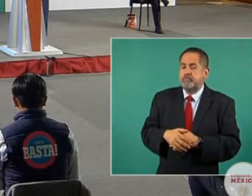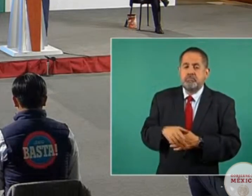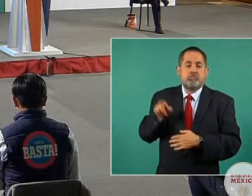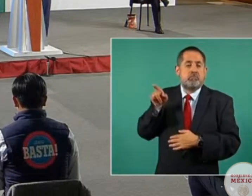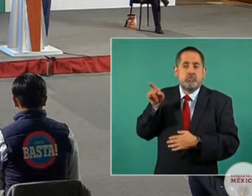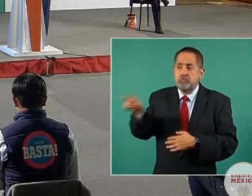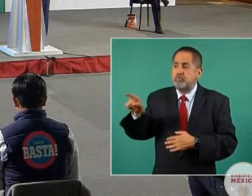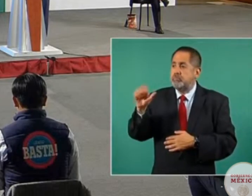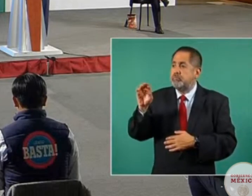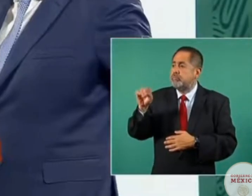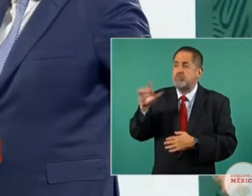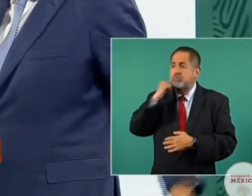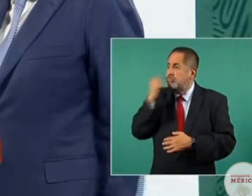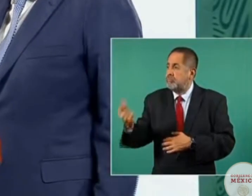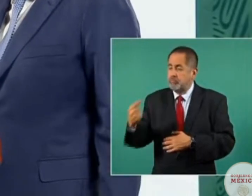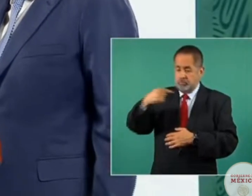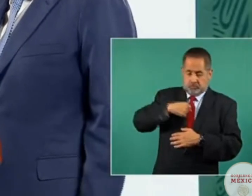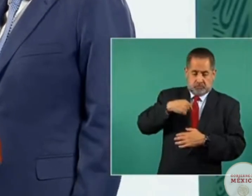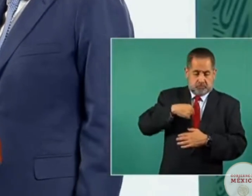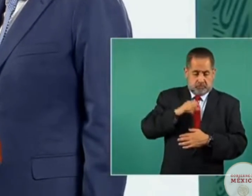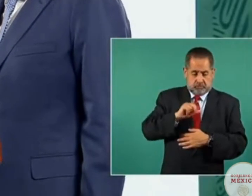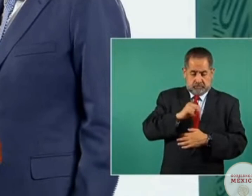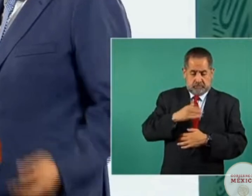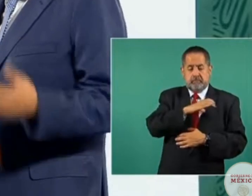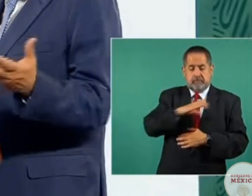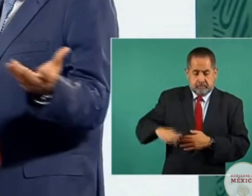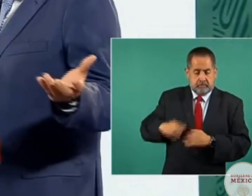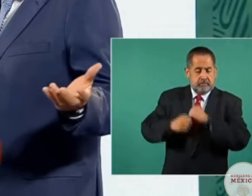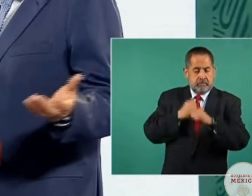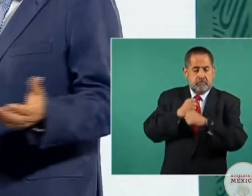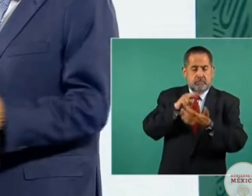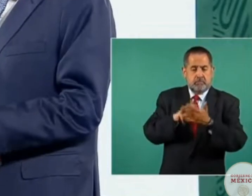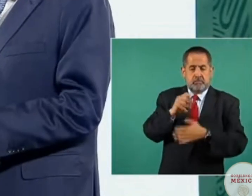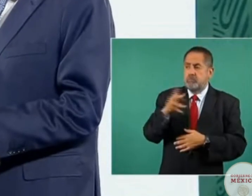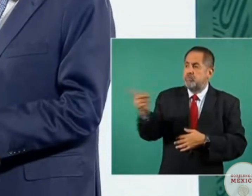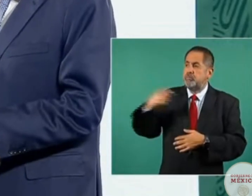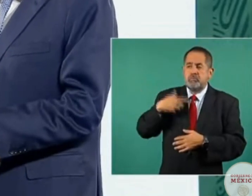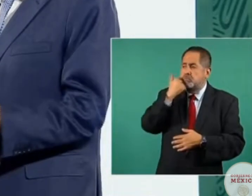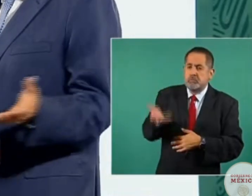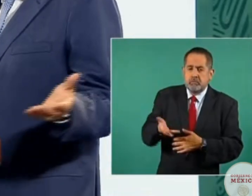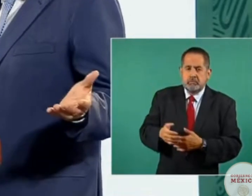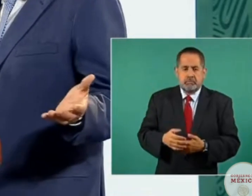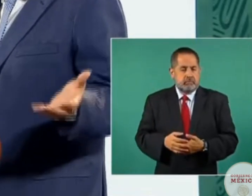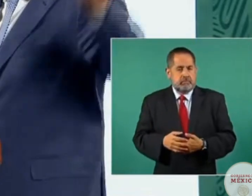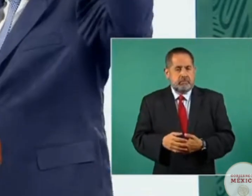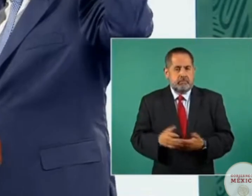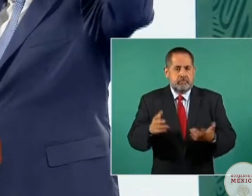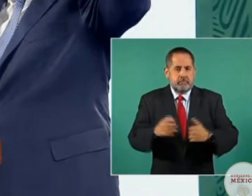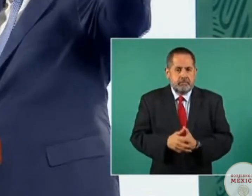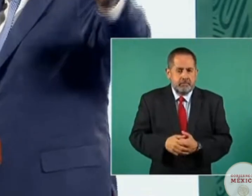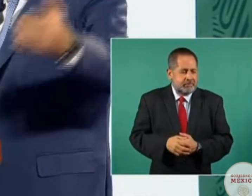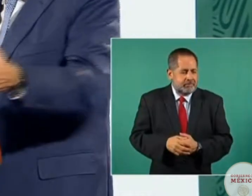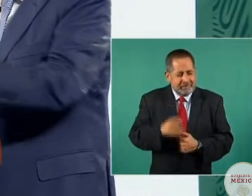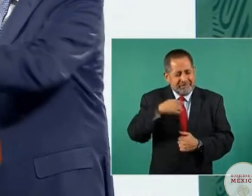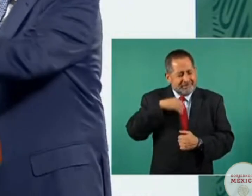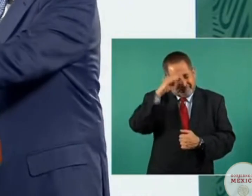candidato en el 2024. La verdad que, ¿cómo voy a estar